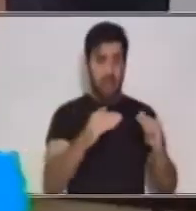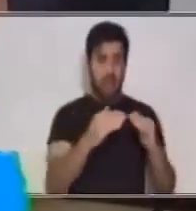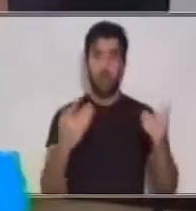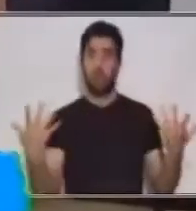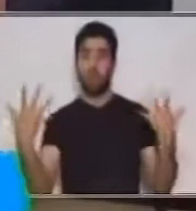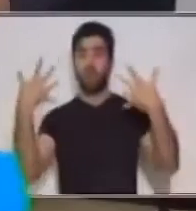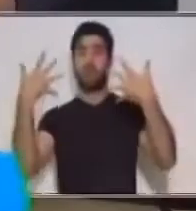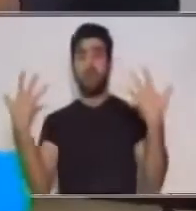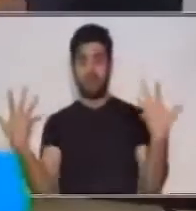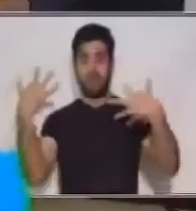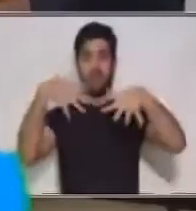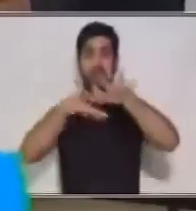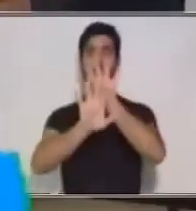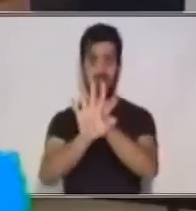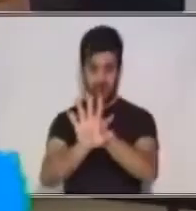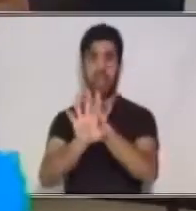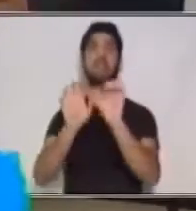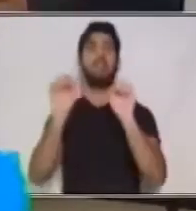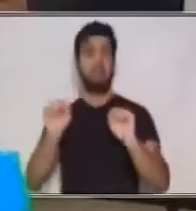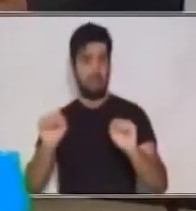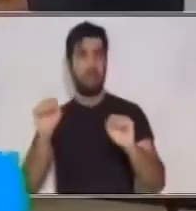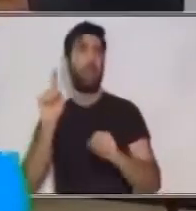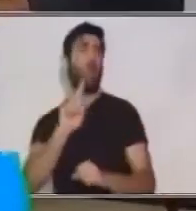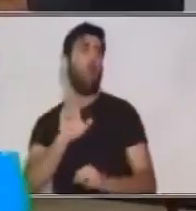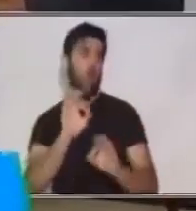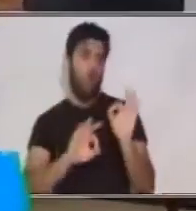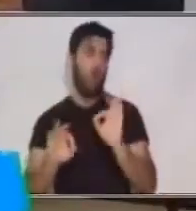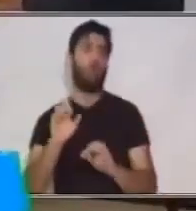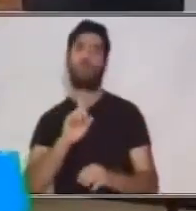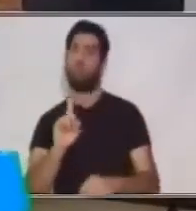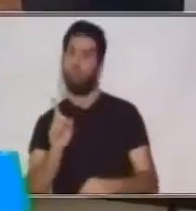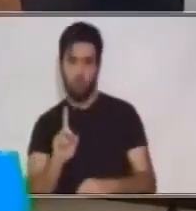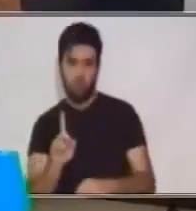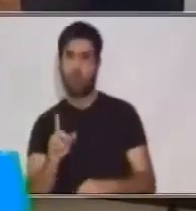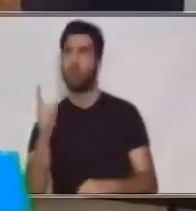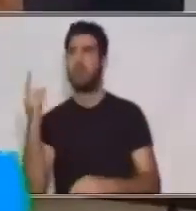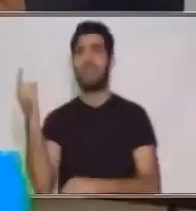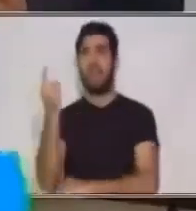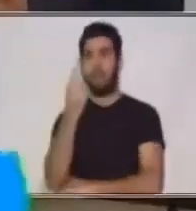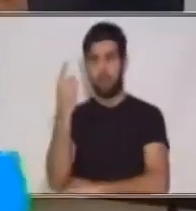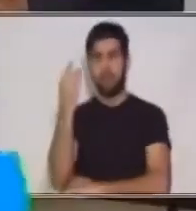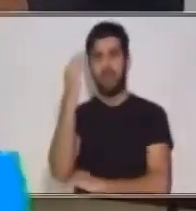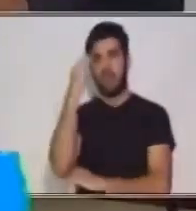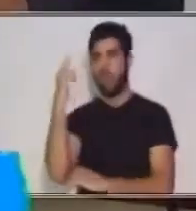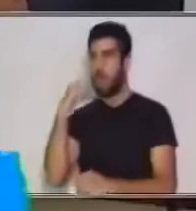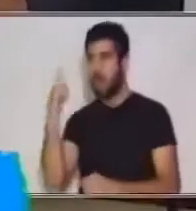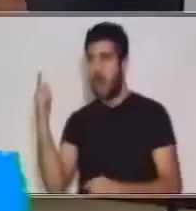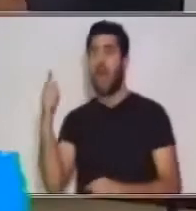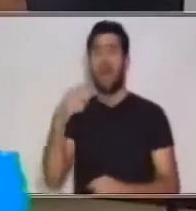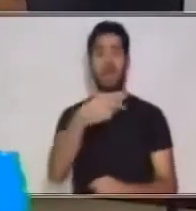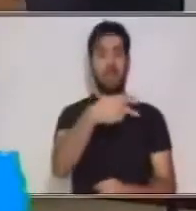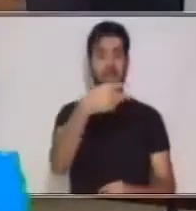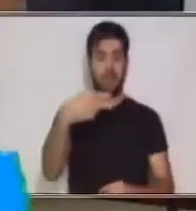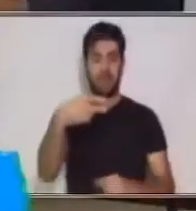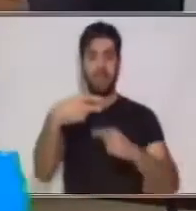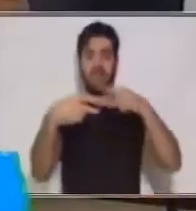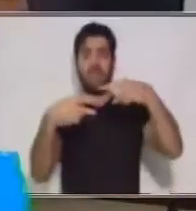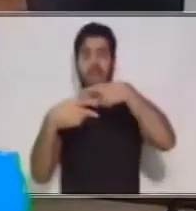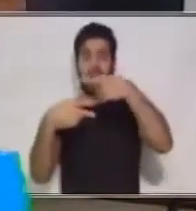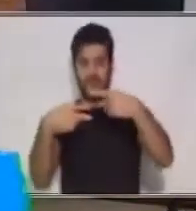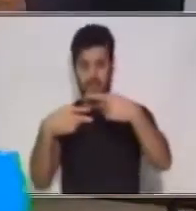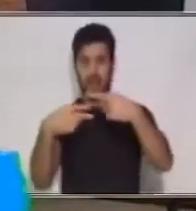eso es muy importante este concepto. Las medidas similares, vamos a decir, que